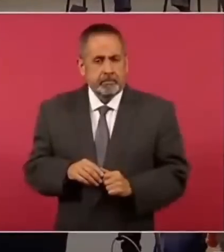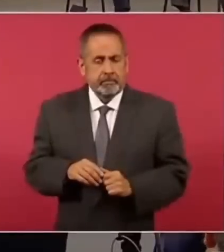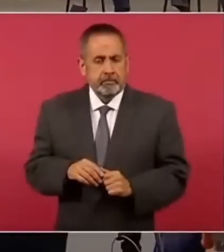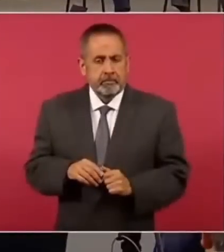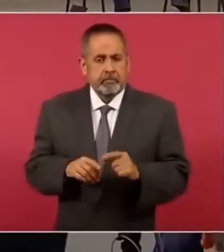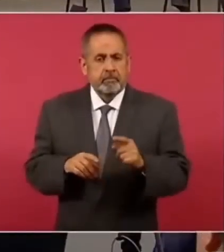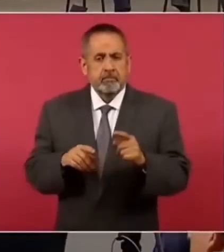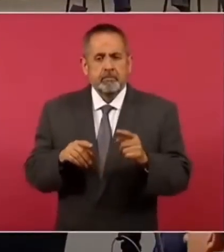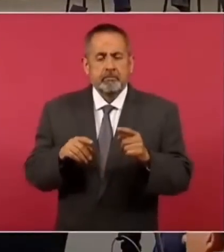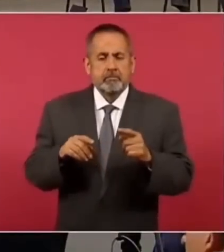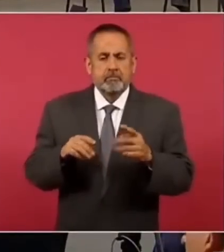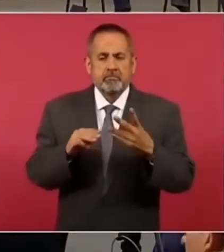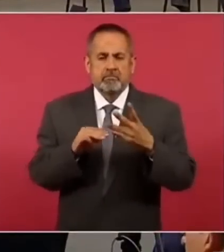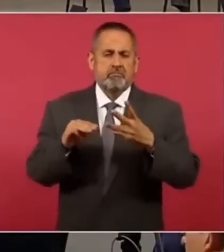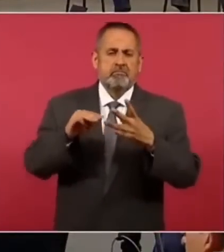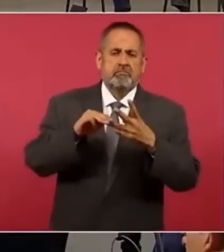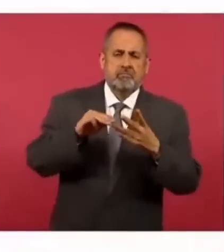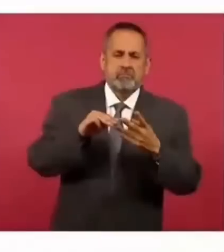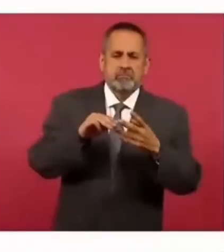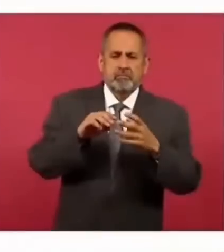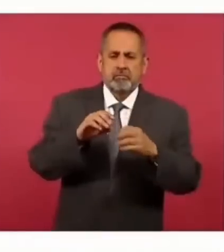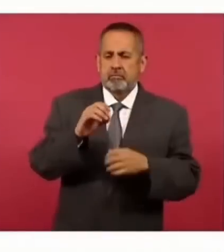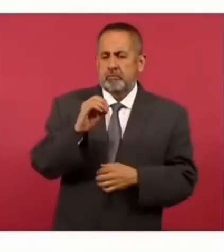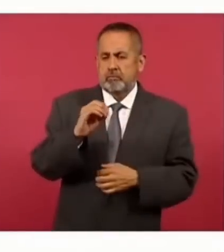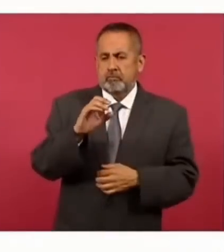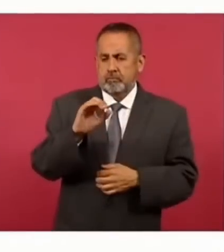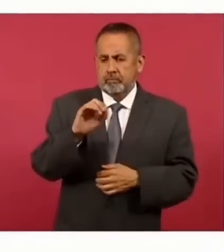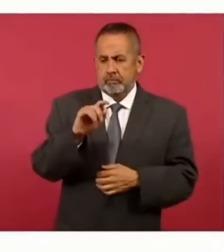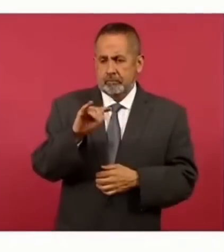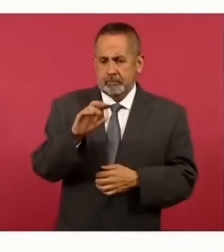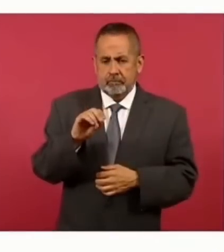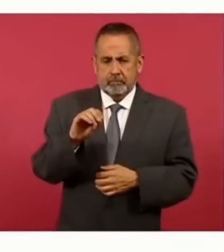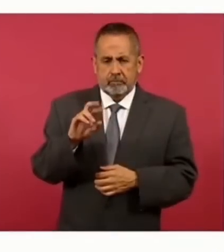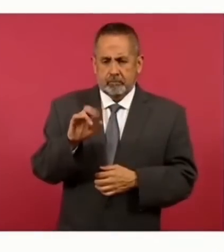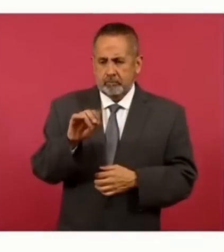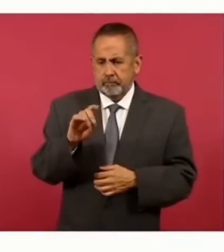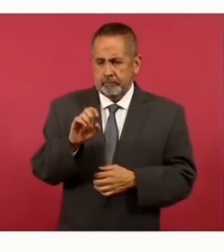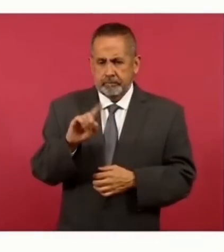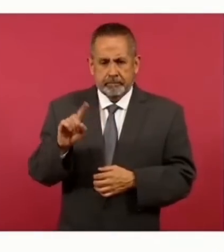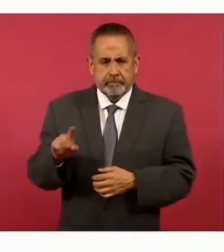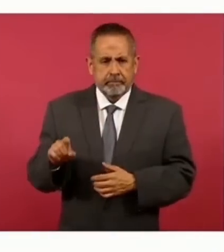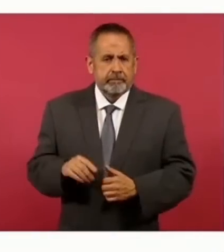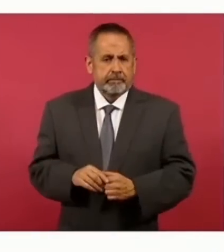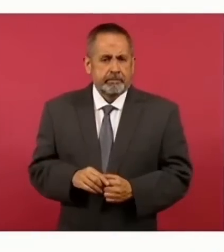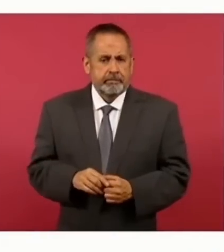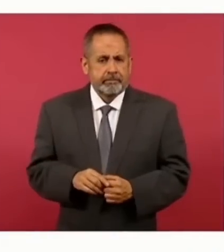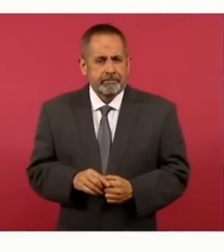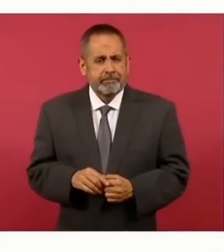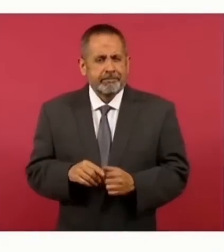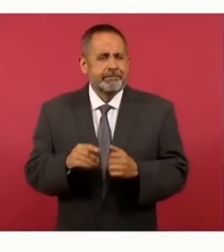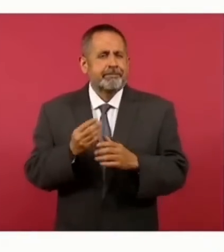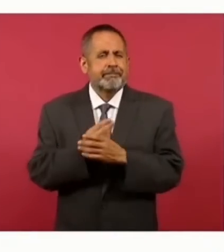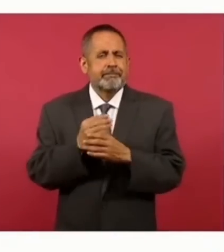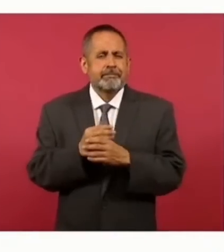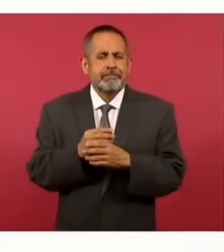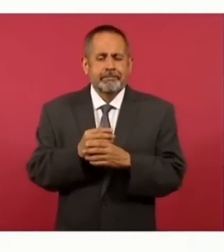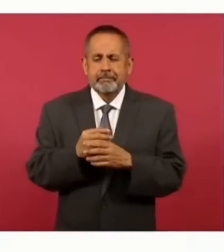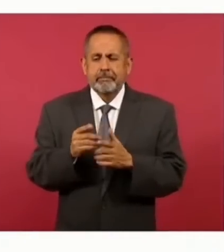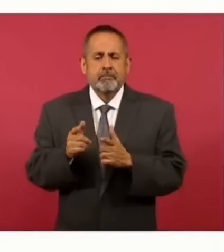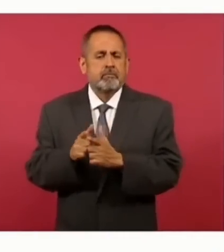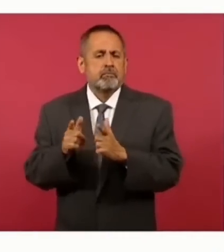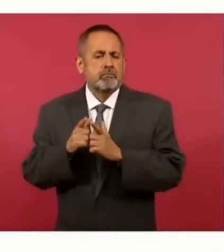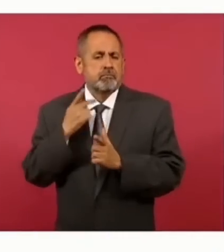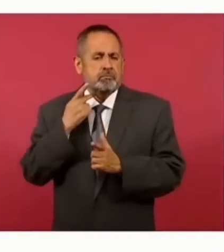el maestro Octavio Rodríguez Araujo, sí, partidos políticos, a los